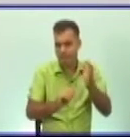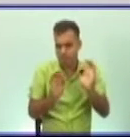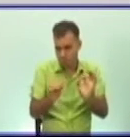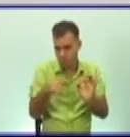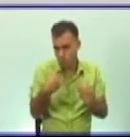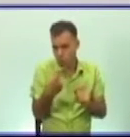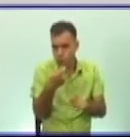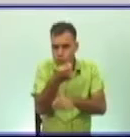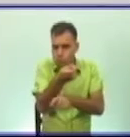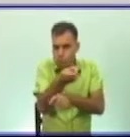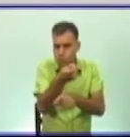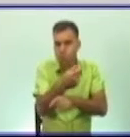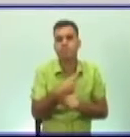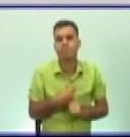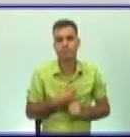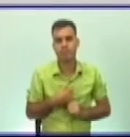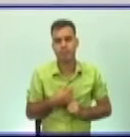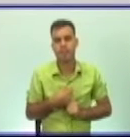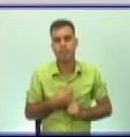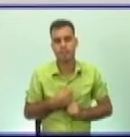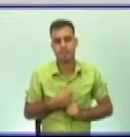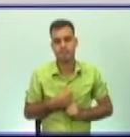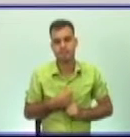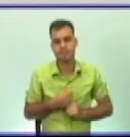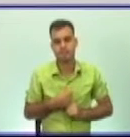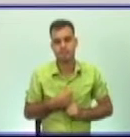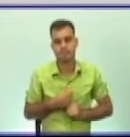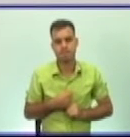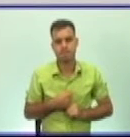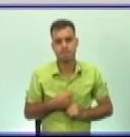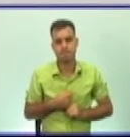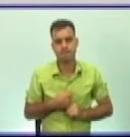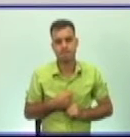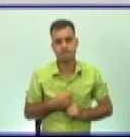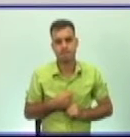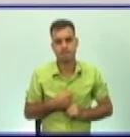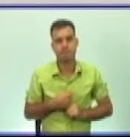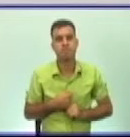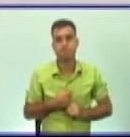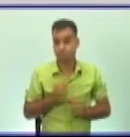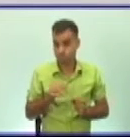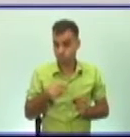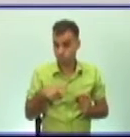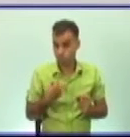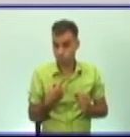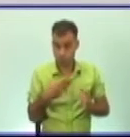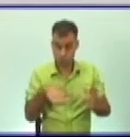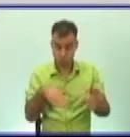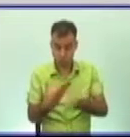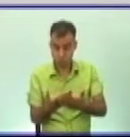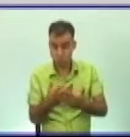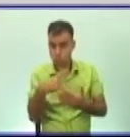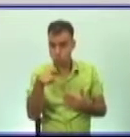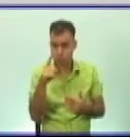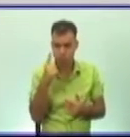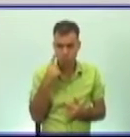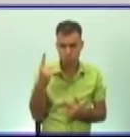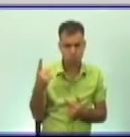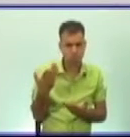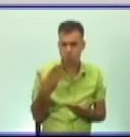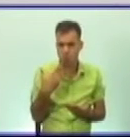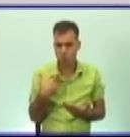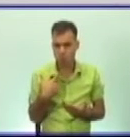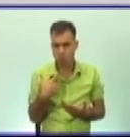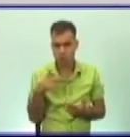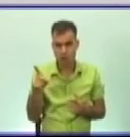vayamos a proponer. Es decir, que cuando propongamos situaciones y usted identifique que en el